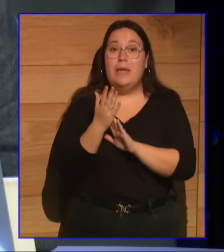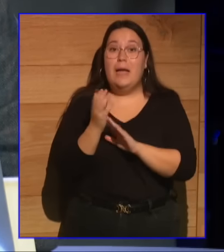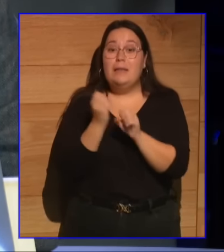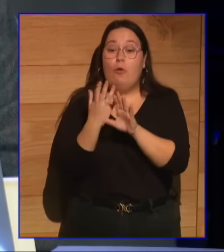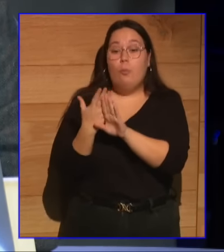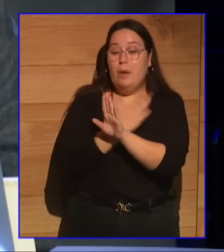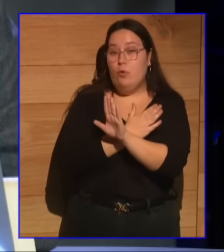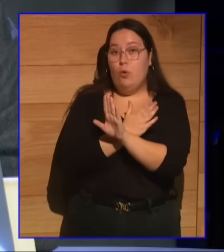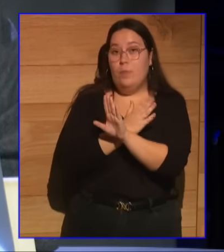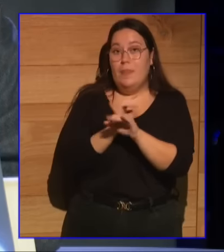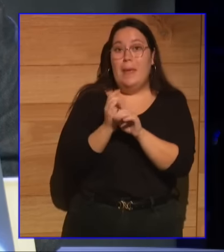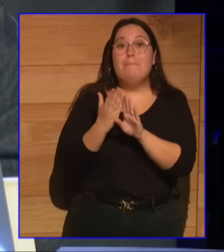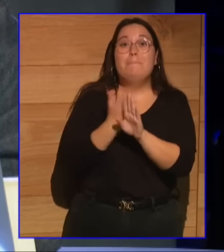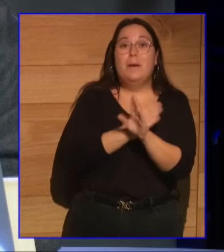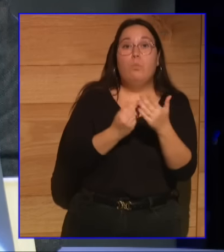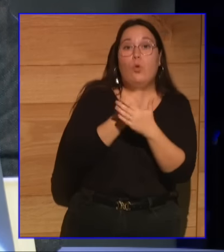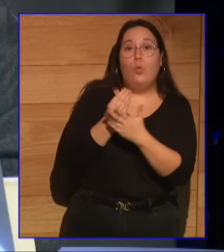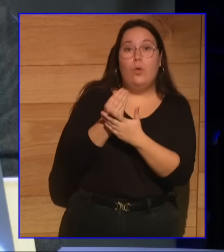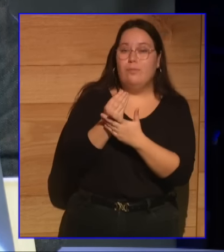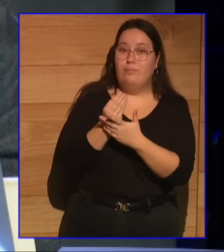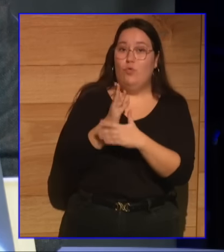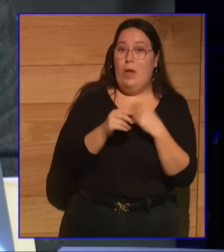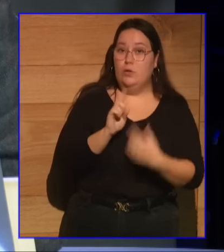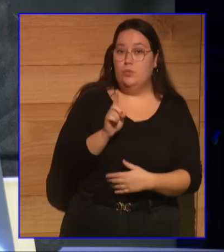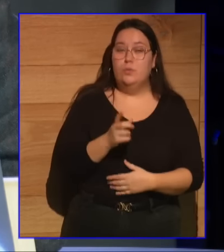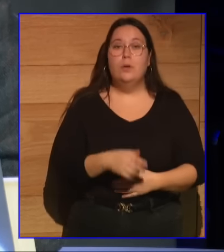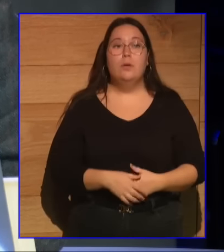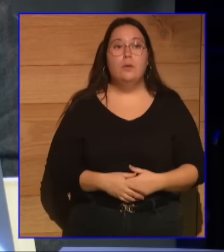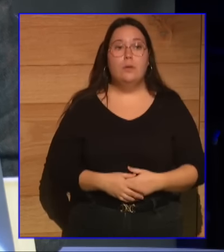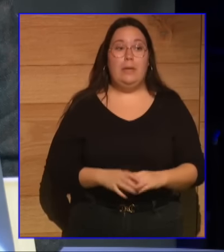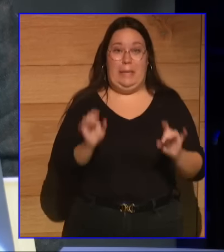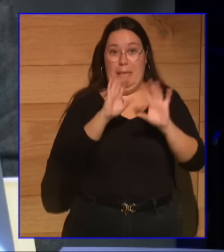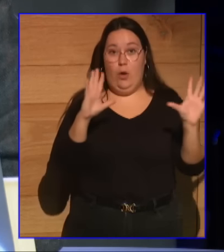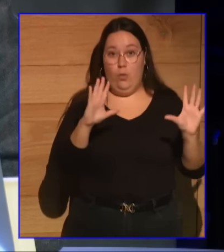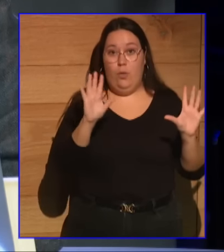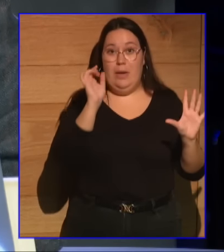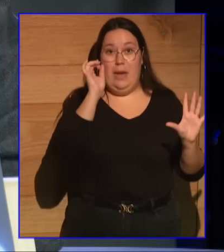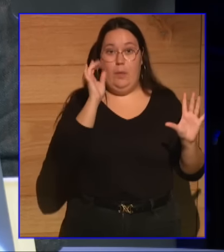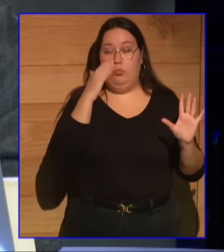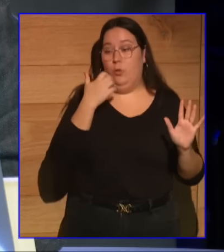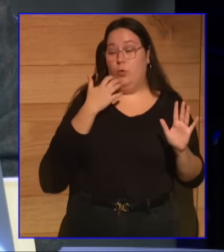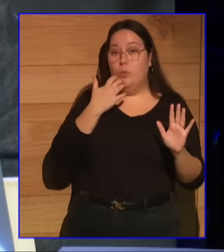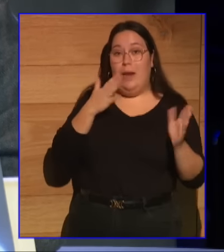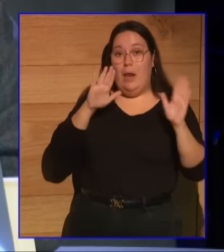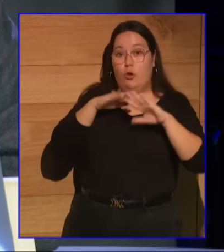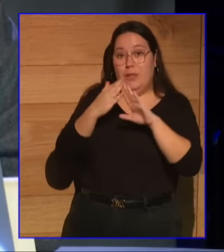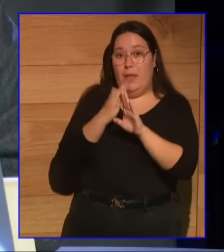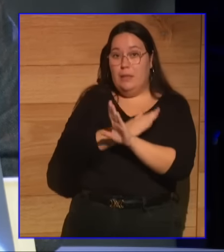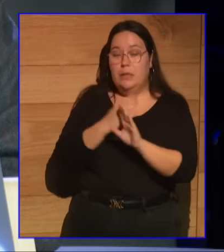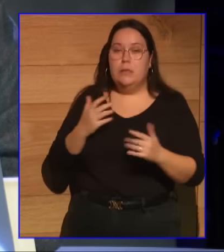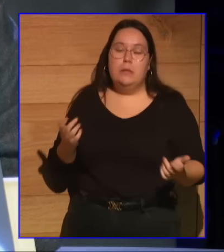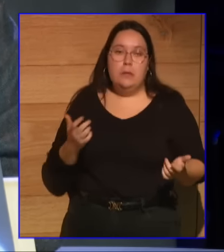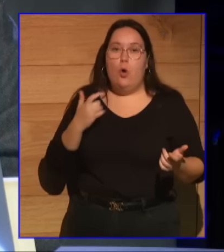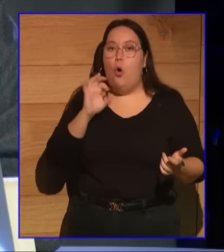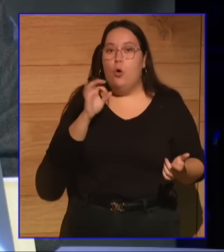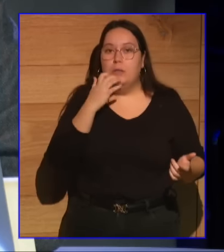previo, preproducción, de hacer un TVO previo sobre la película. Vale. Claro, muchas ideas las puedes tener la noche anterior o simplemente mientras